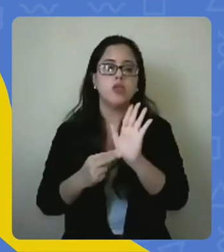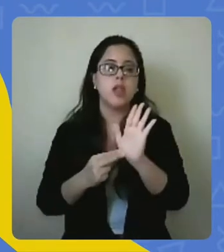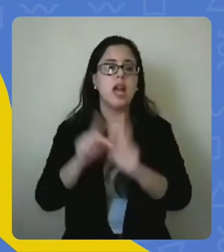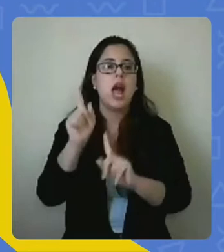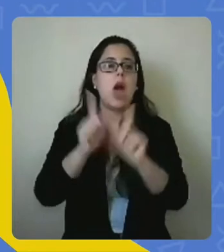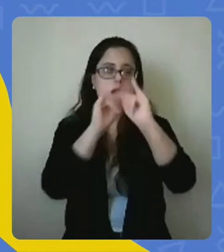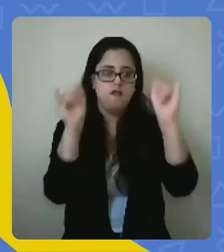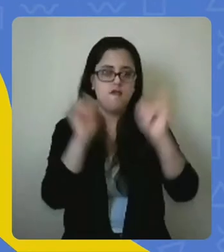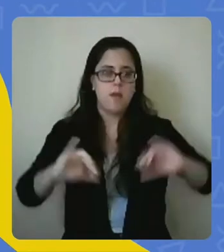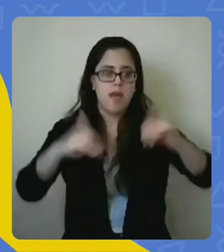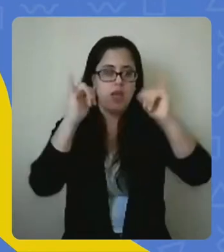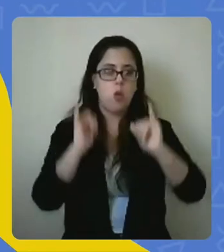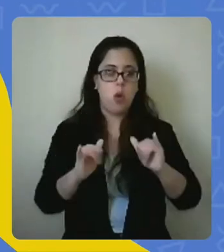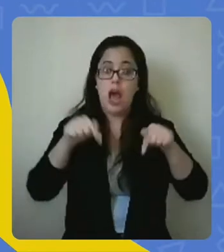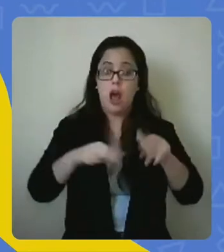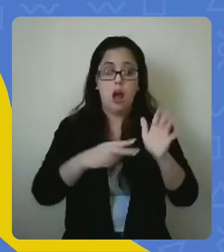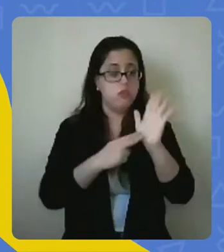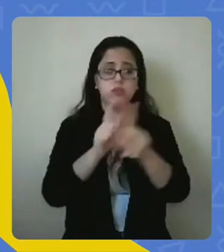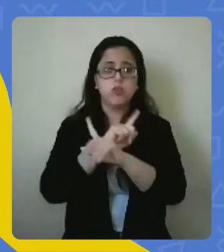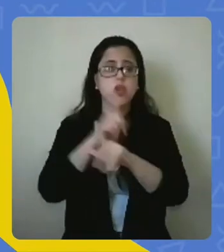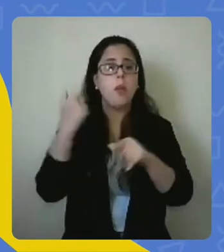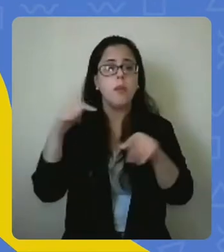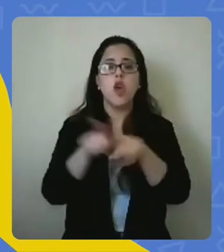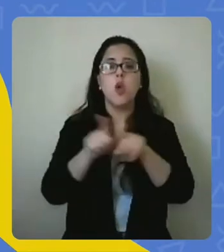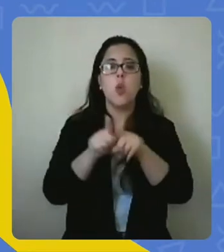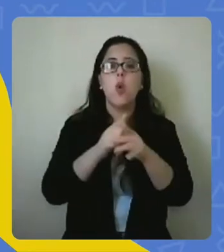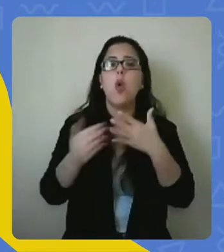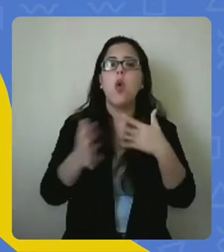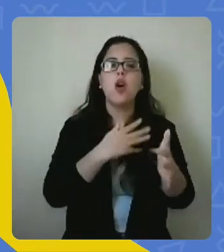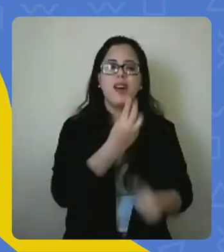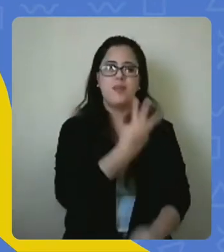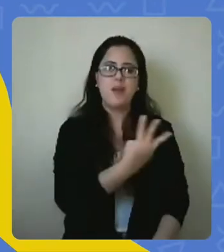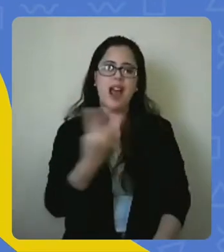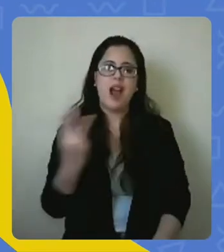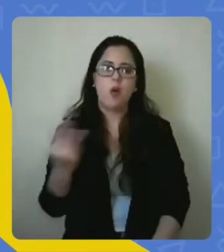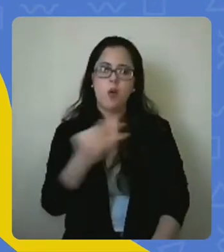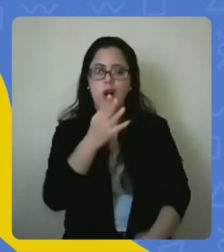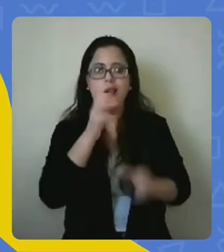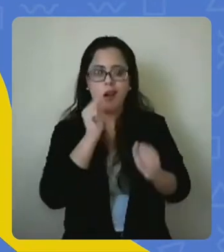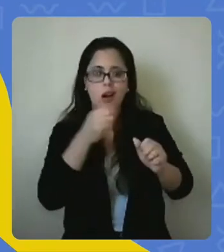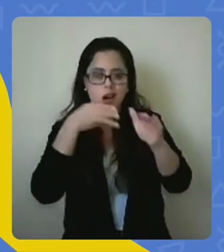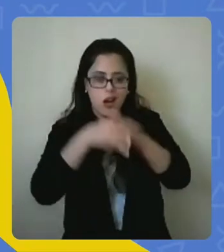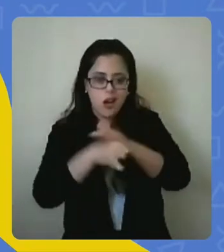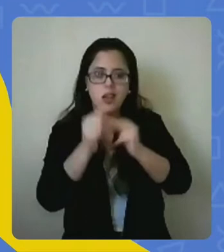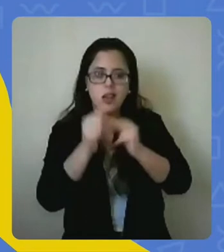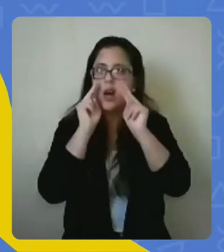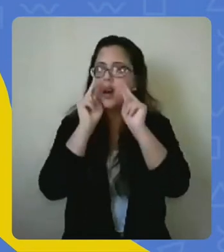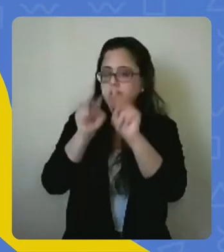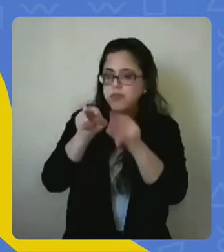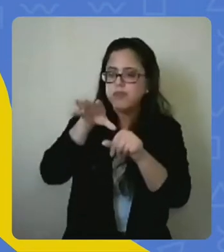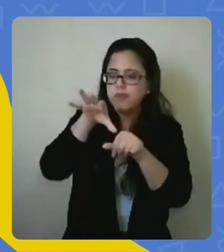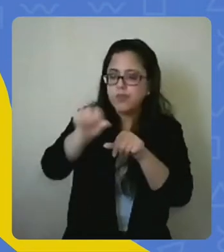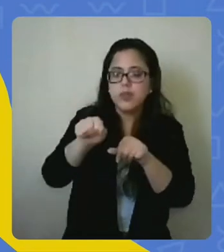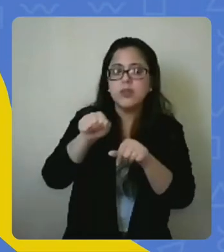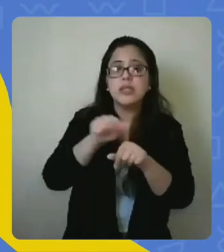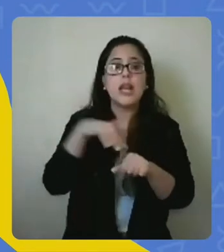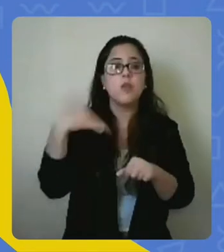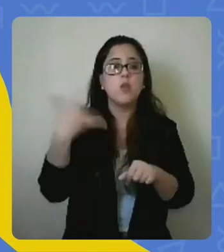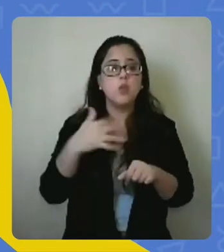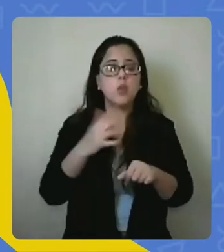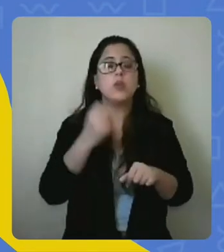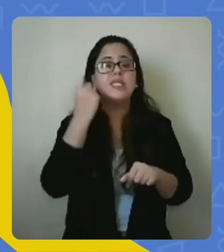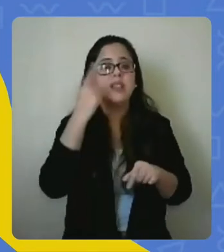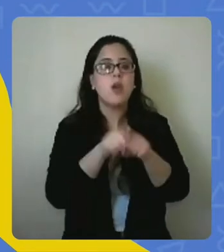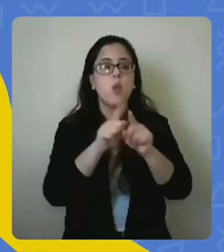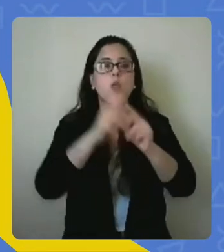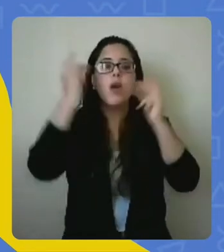No las voy a poner ahora, pero están colgadas en la página web, y lo importante también es saber que después vamos a ir inventando nuevas